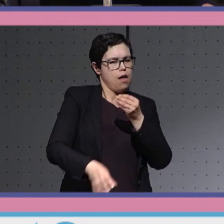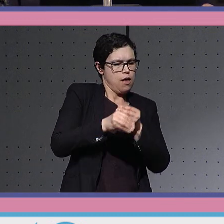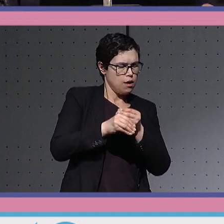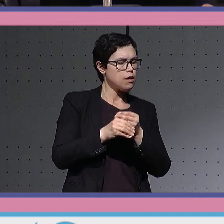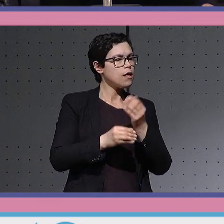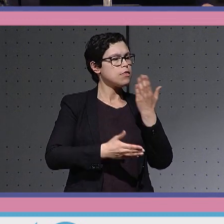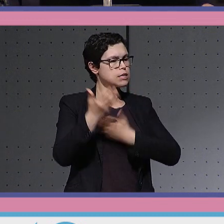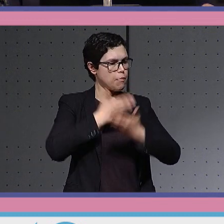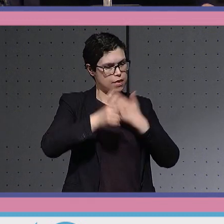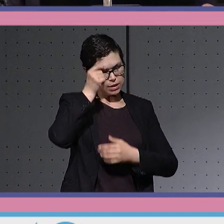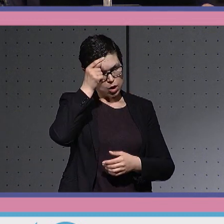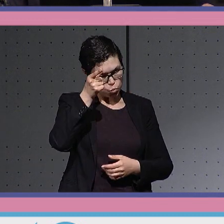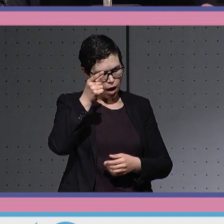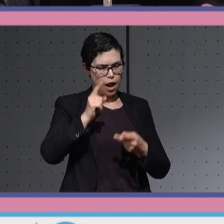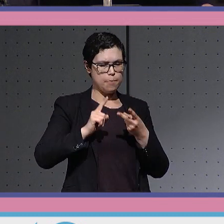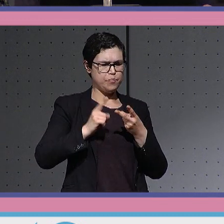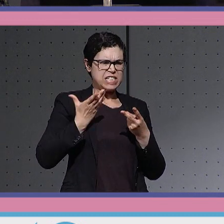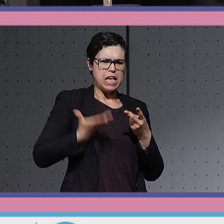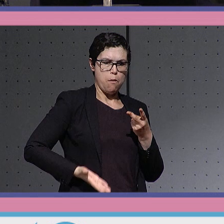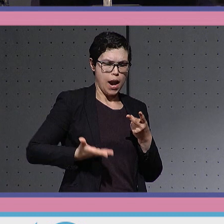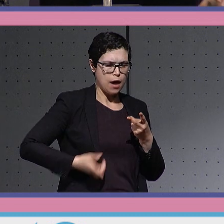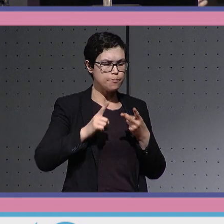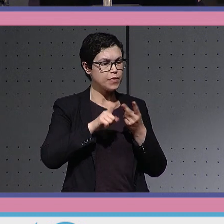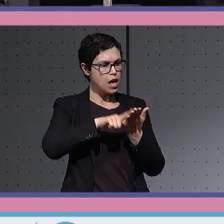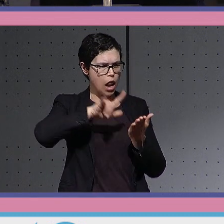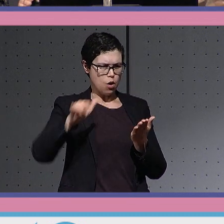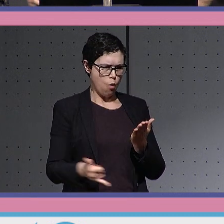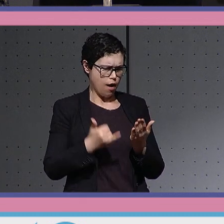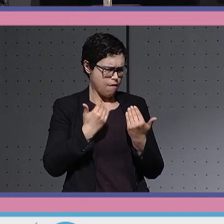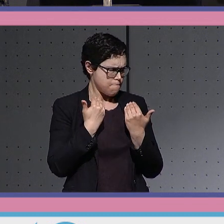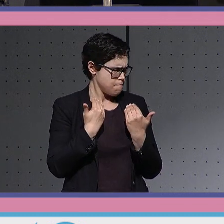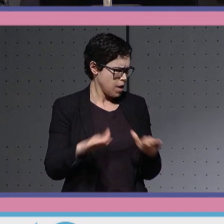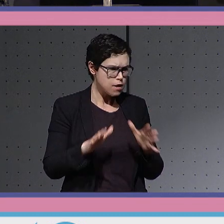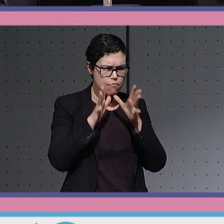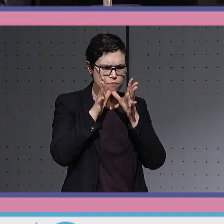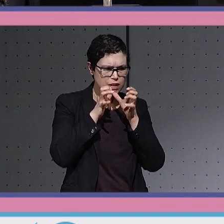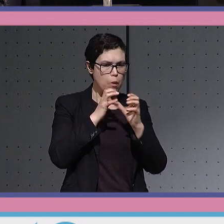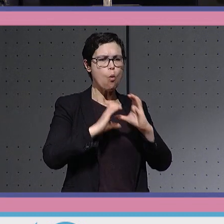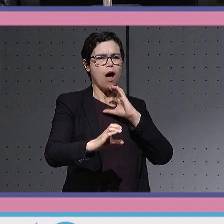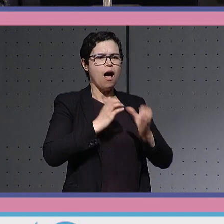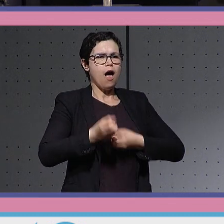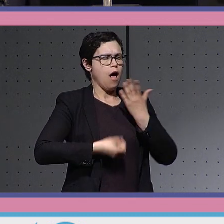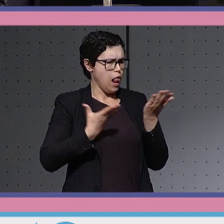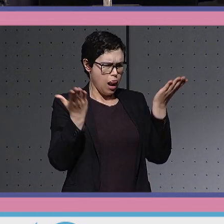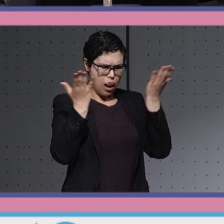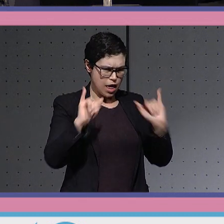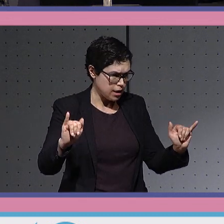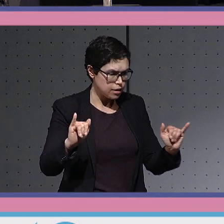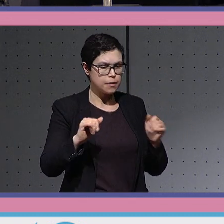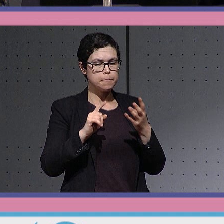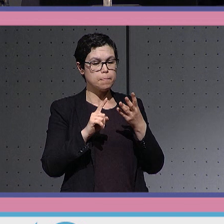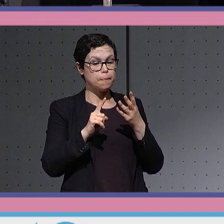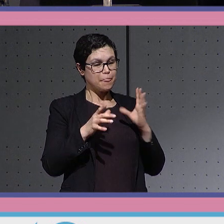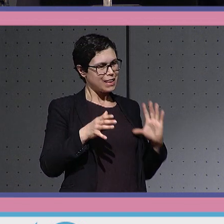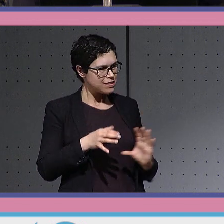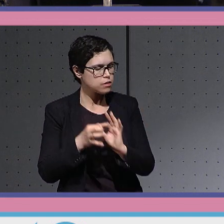intelectual severa, asociado a un deterioro relevante del lenguaje, es decir, no tiene un lenguaje comunicativo, asociado a una causa